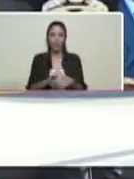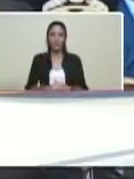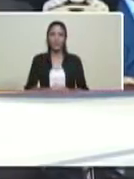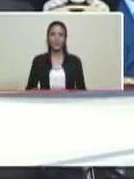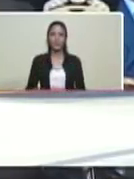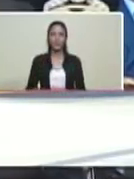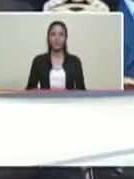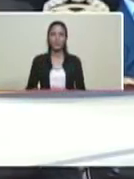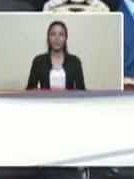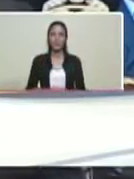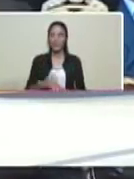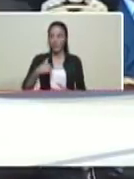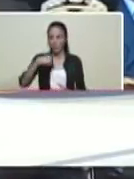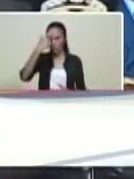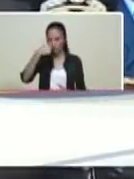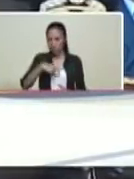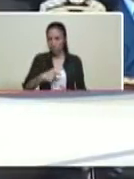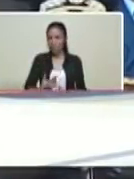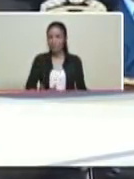aquí estoy